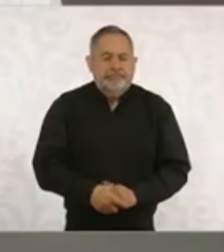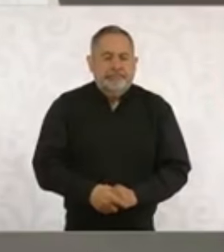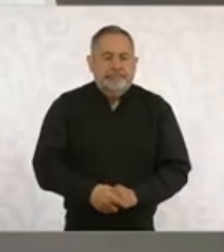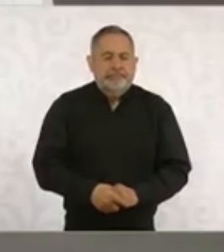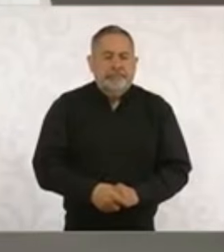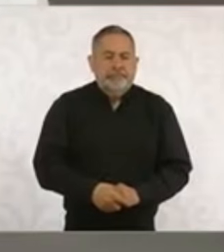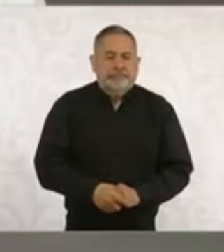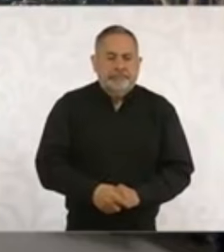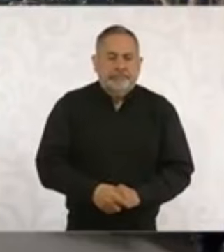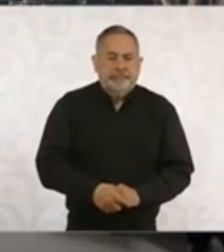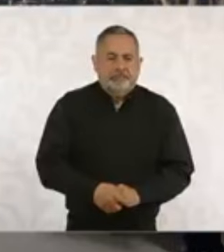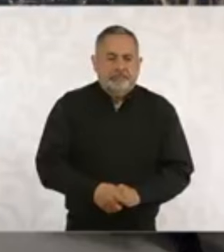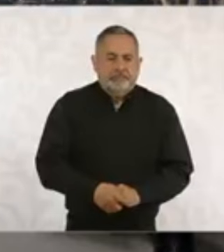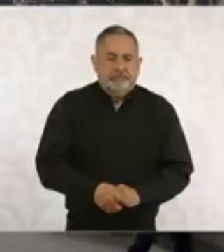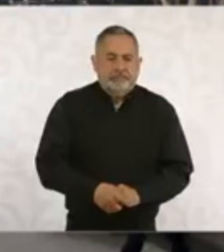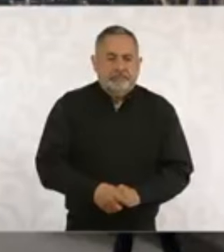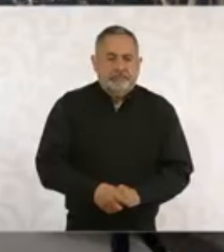Gracias, presidenta.